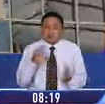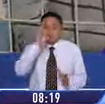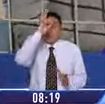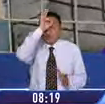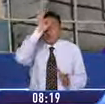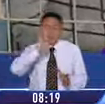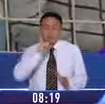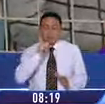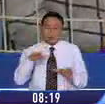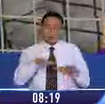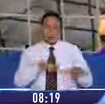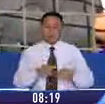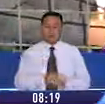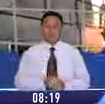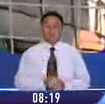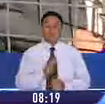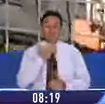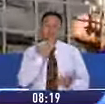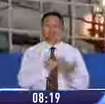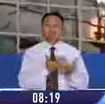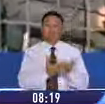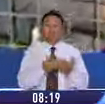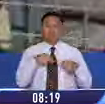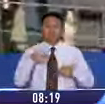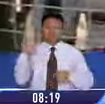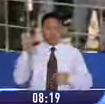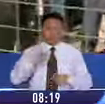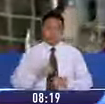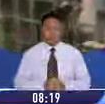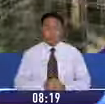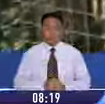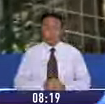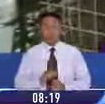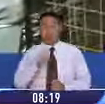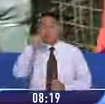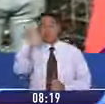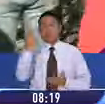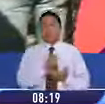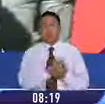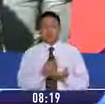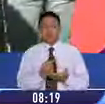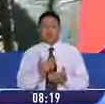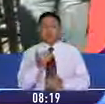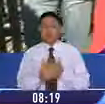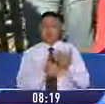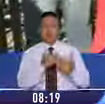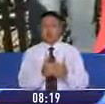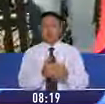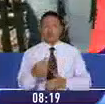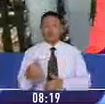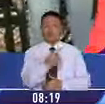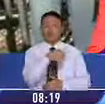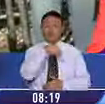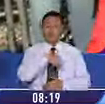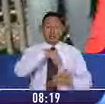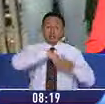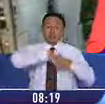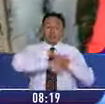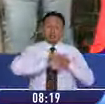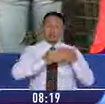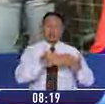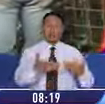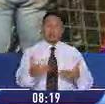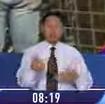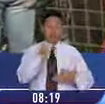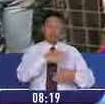tenemos que coordinar. Muchísimas gracias, ahí ya lo escucharon. Tal vez la próxima semana será este proceso en el que ellos puedan ingresar a sacar las